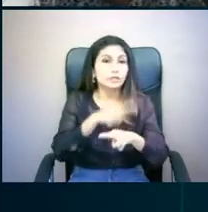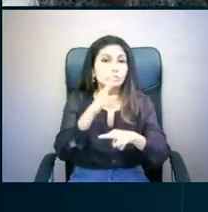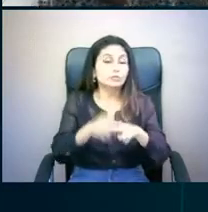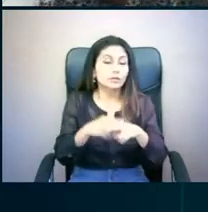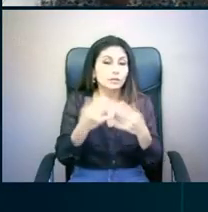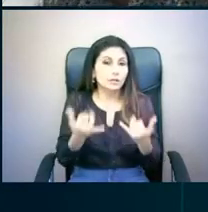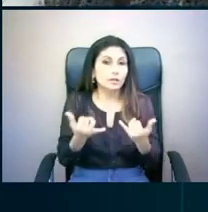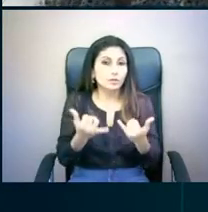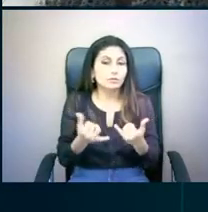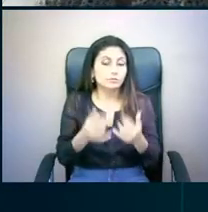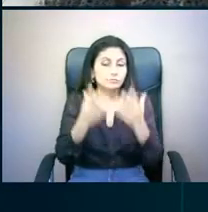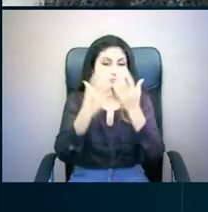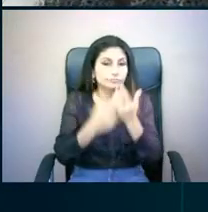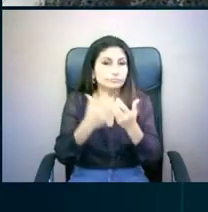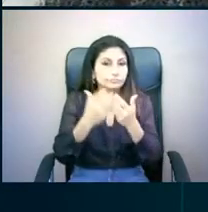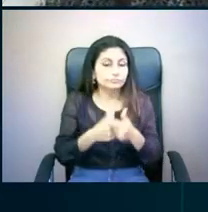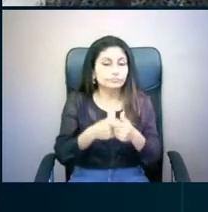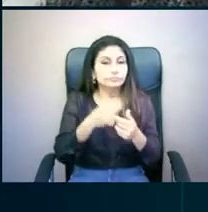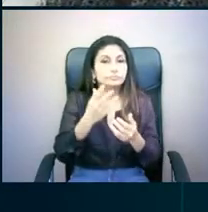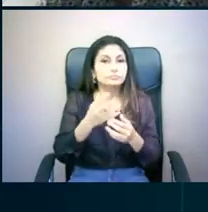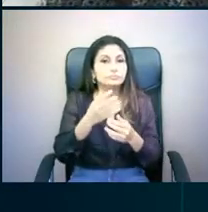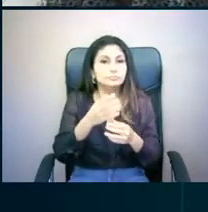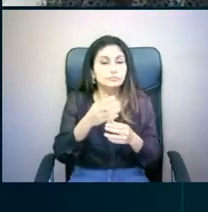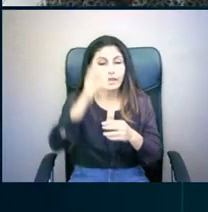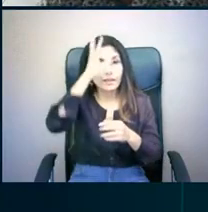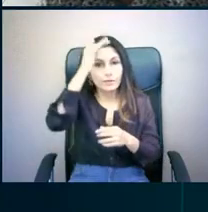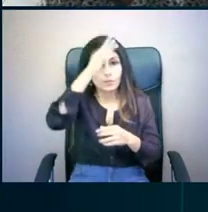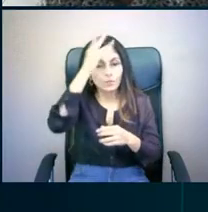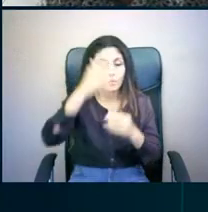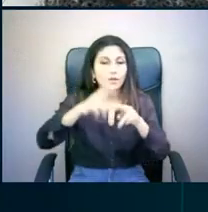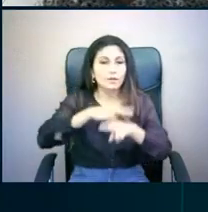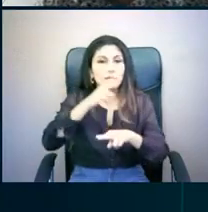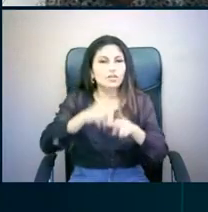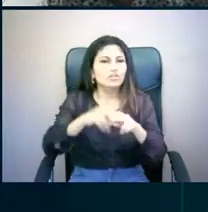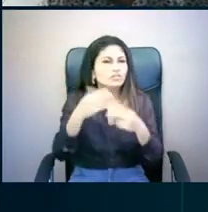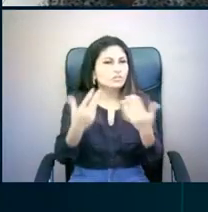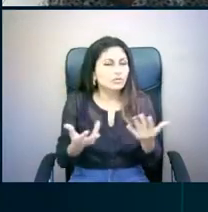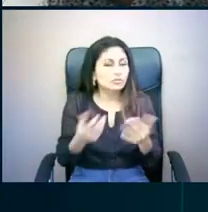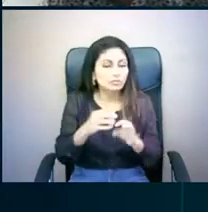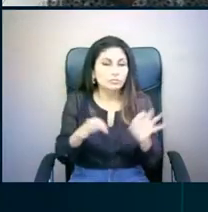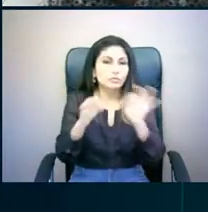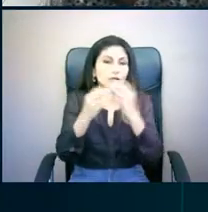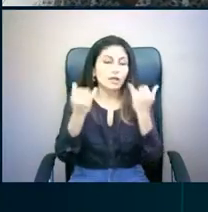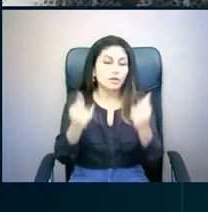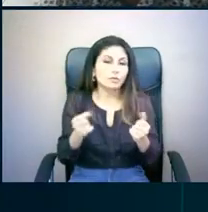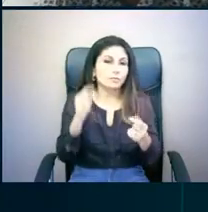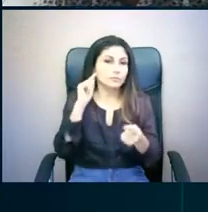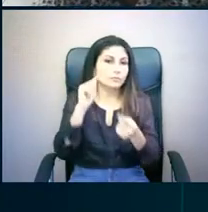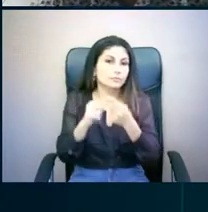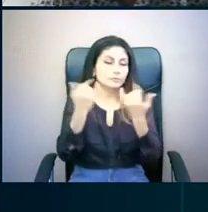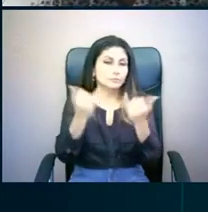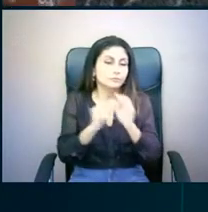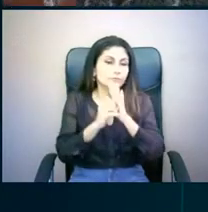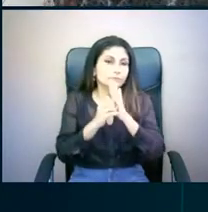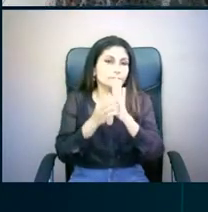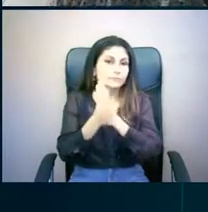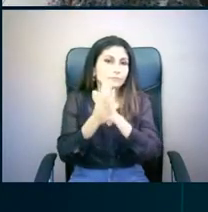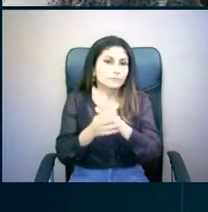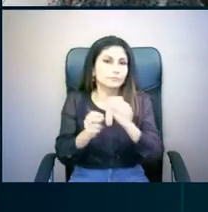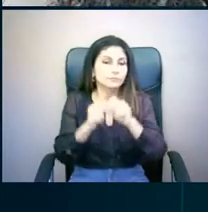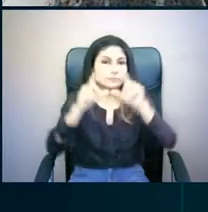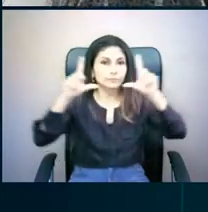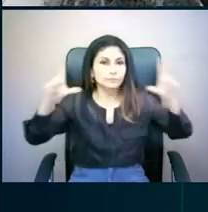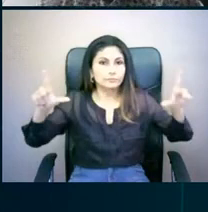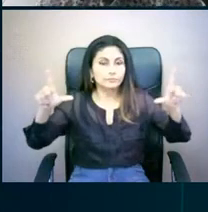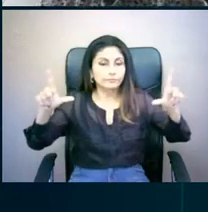entonces, compañeros. Vemos entonces que el procesamiento de lenguaje natural va a ser, digamos, el centro de esta exposición. ¿Listo? Y aquí lo